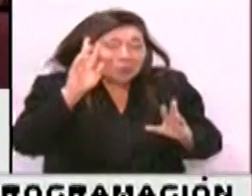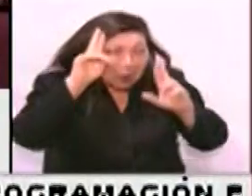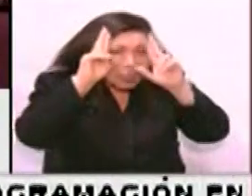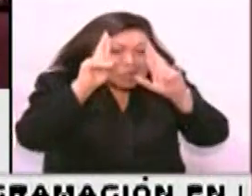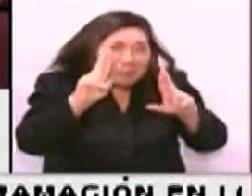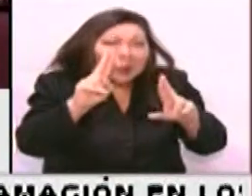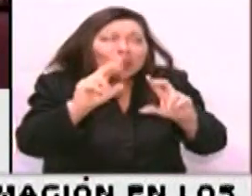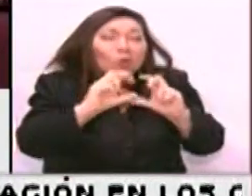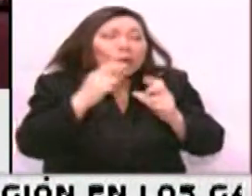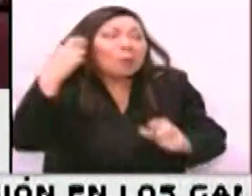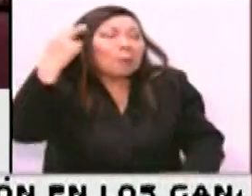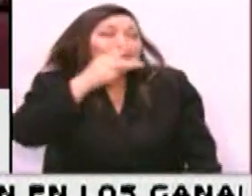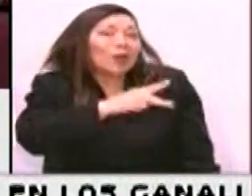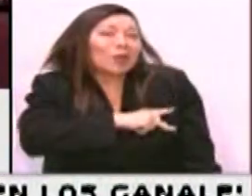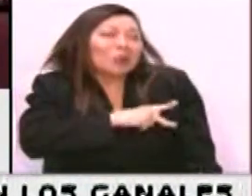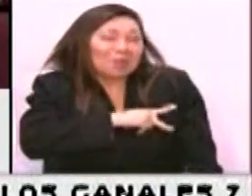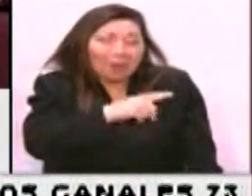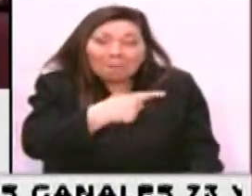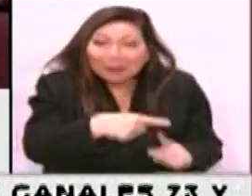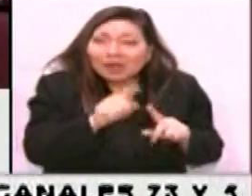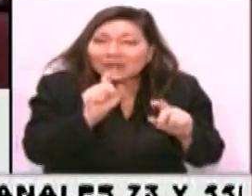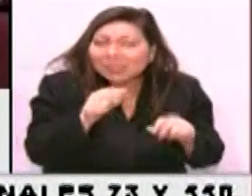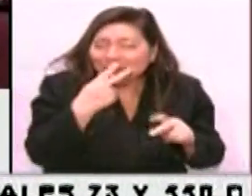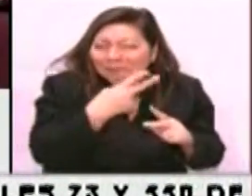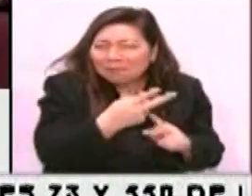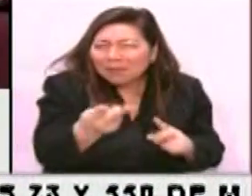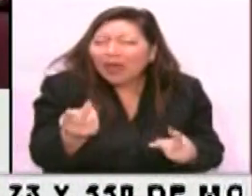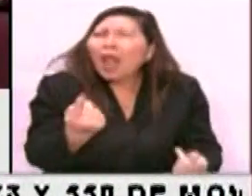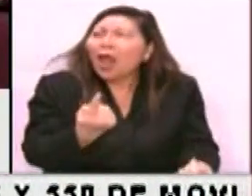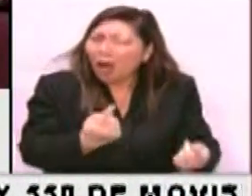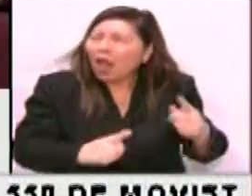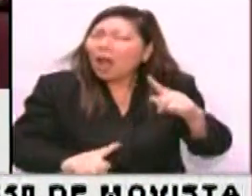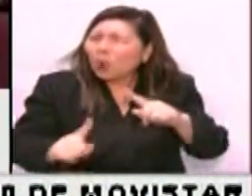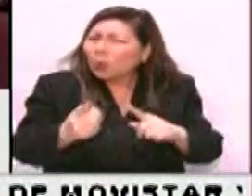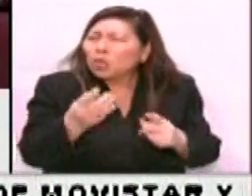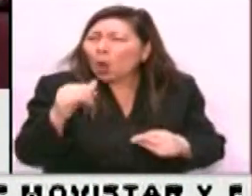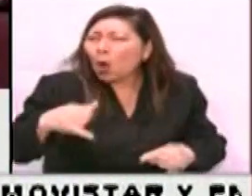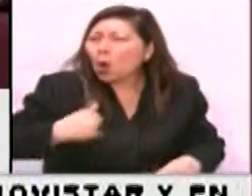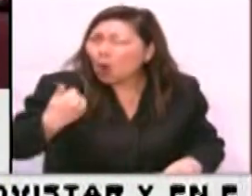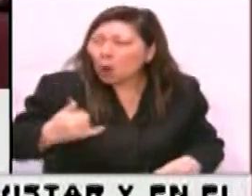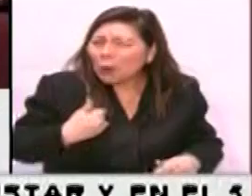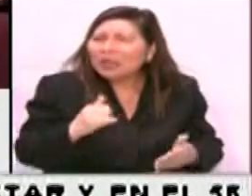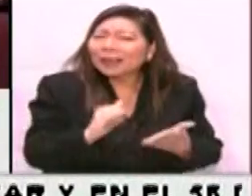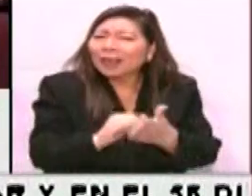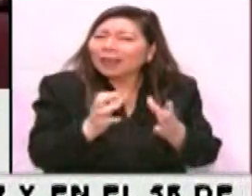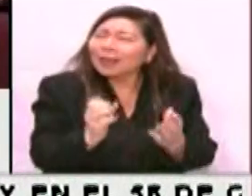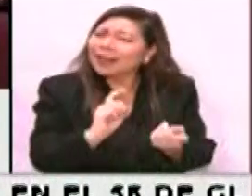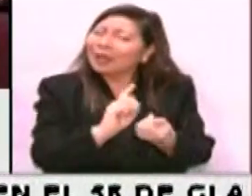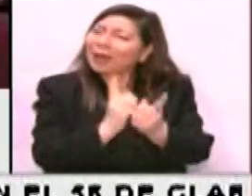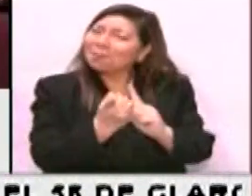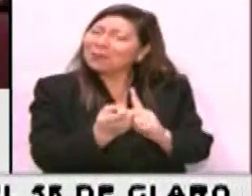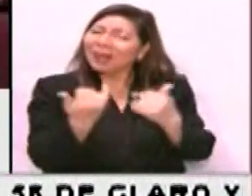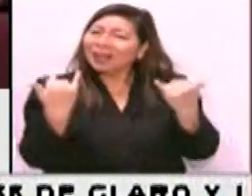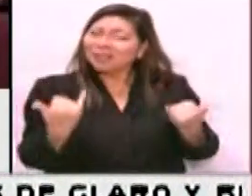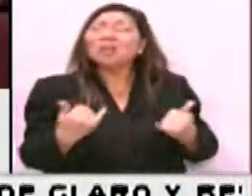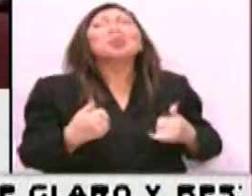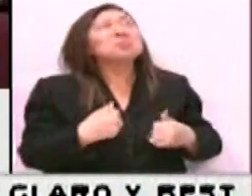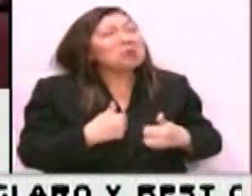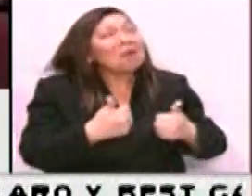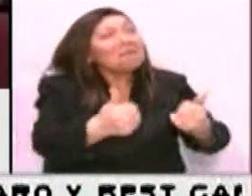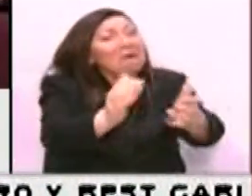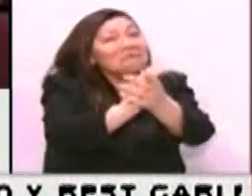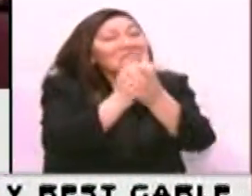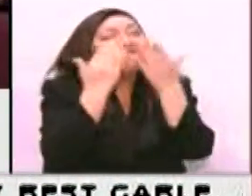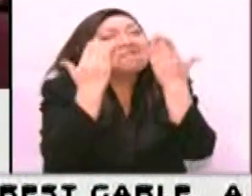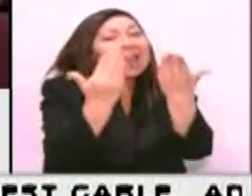cierto, pero yo sí veo brotes de que hay elementos jóvenes que quieren cambiar eso, me alegro,